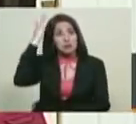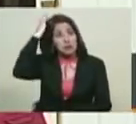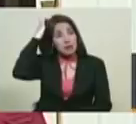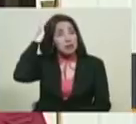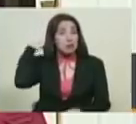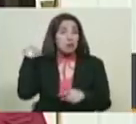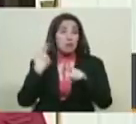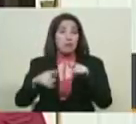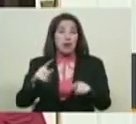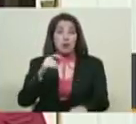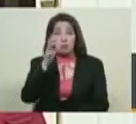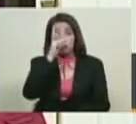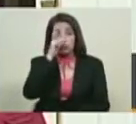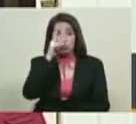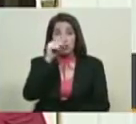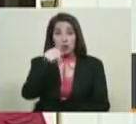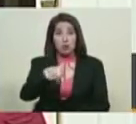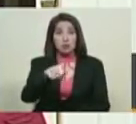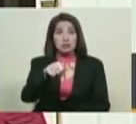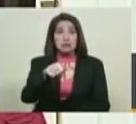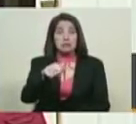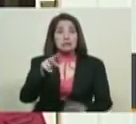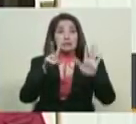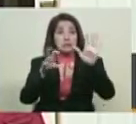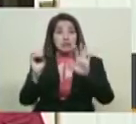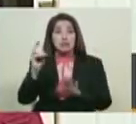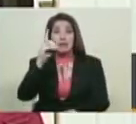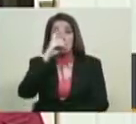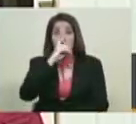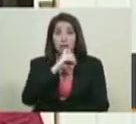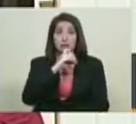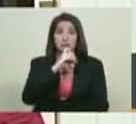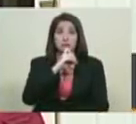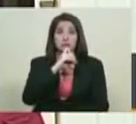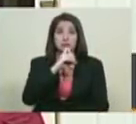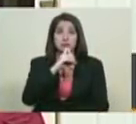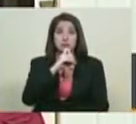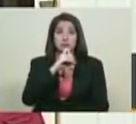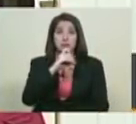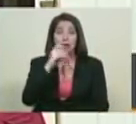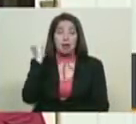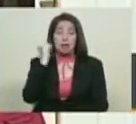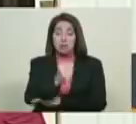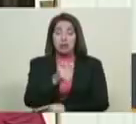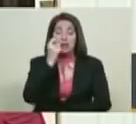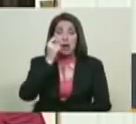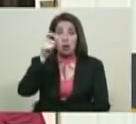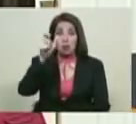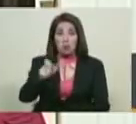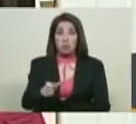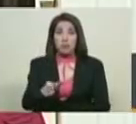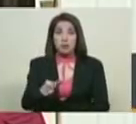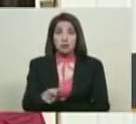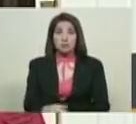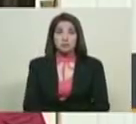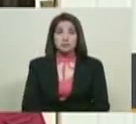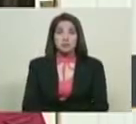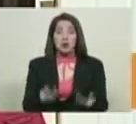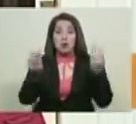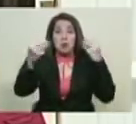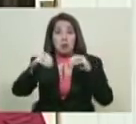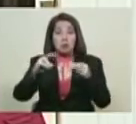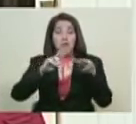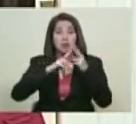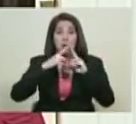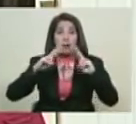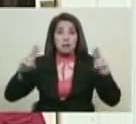lo tengo que decir, a 70 años... del asesinato de Jorge Eliezer Gaitán, tengo que decir que los acuerdos de paz